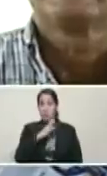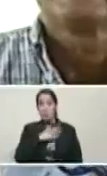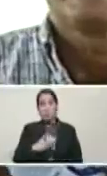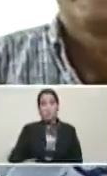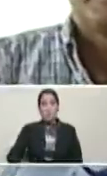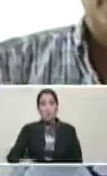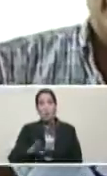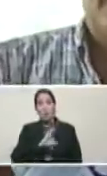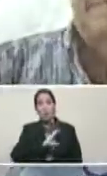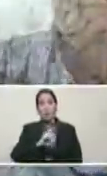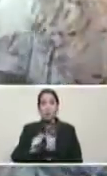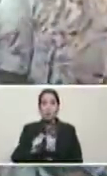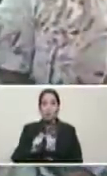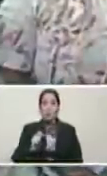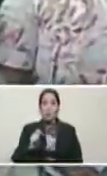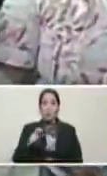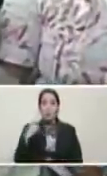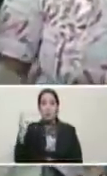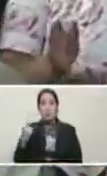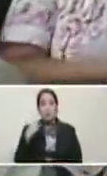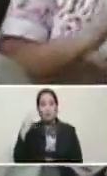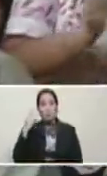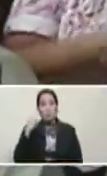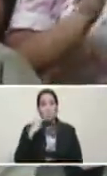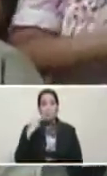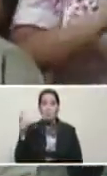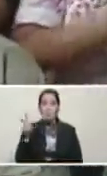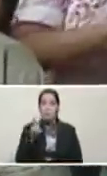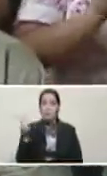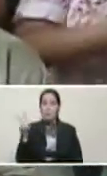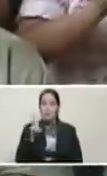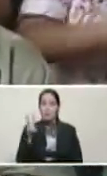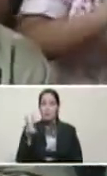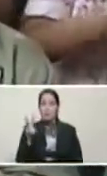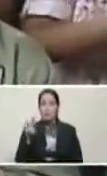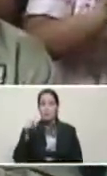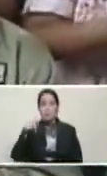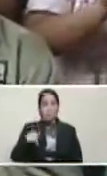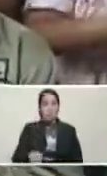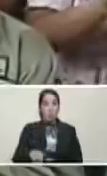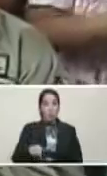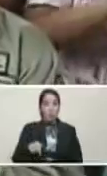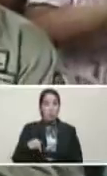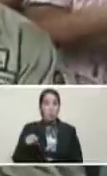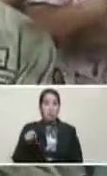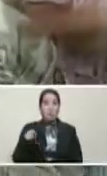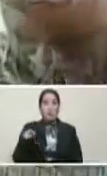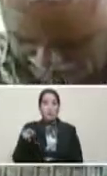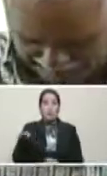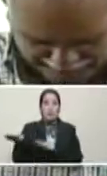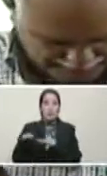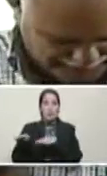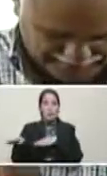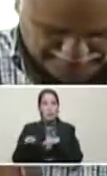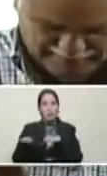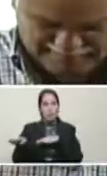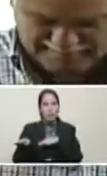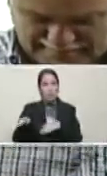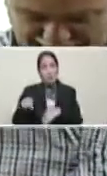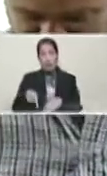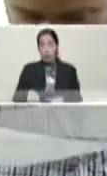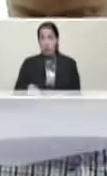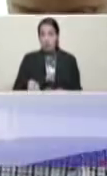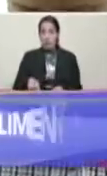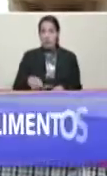constitucional de la república bolivariana venezuela hoy es recoger esta cojedes invicta esta cojedes que